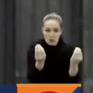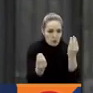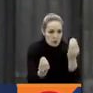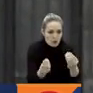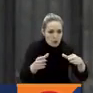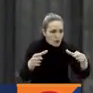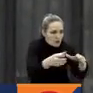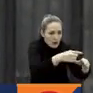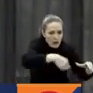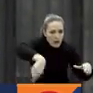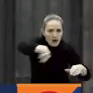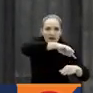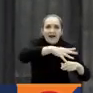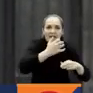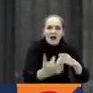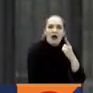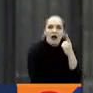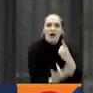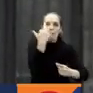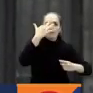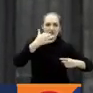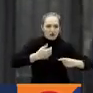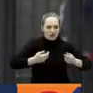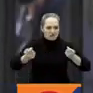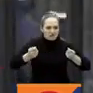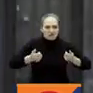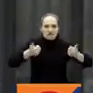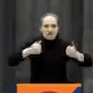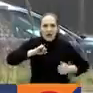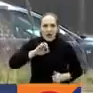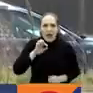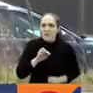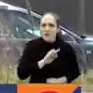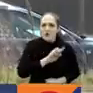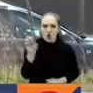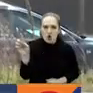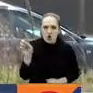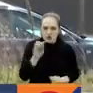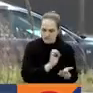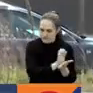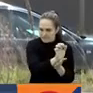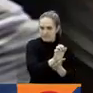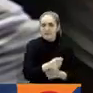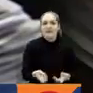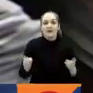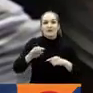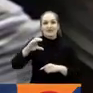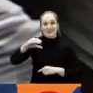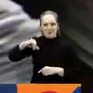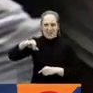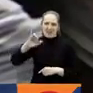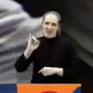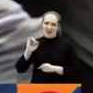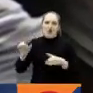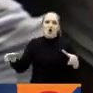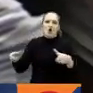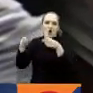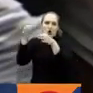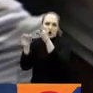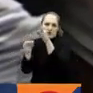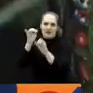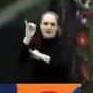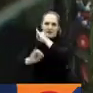que pretendan alterar el funcionamiento de la Jurisdicción Especial para la Paz. También la CPI destacó las tareas del Sistema de Justicia y Paz, que